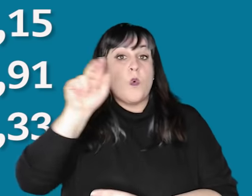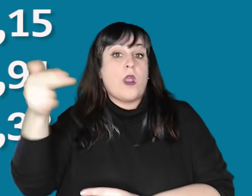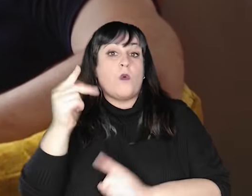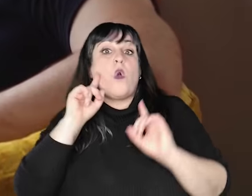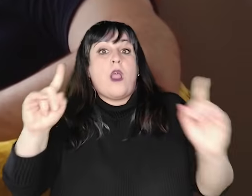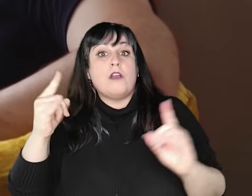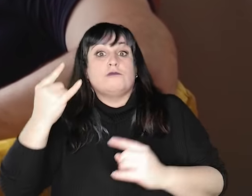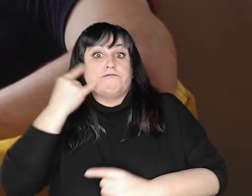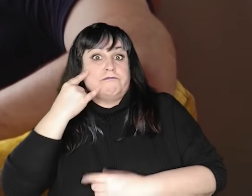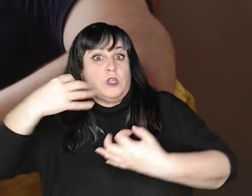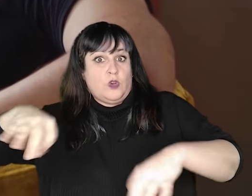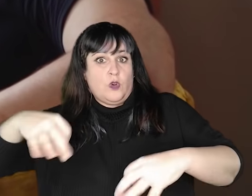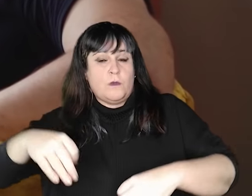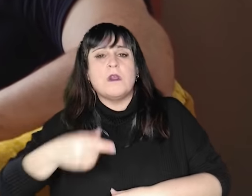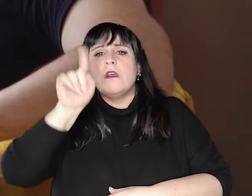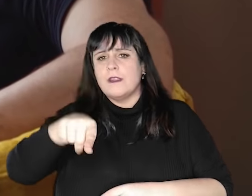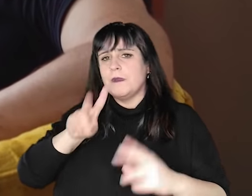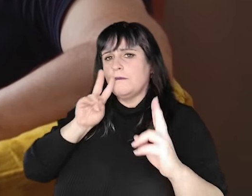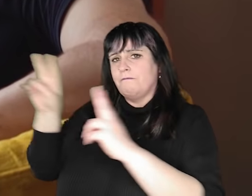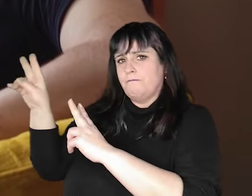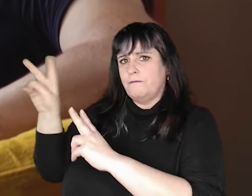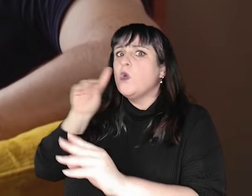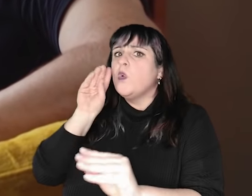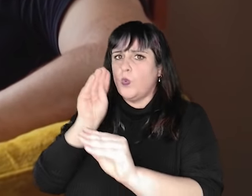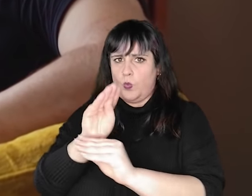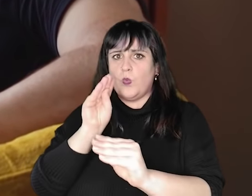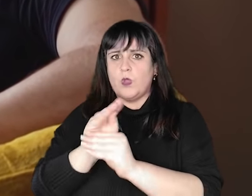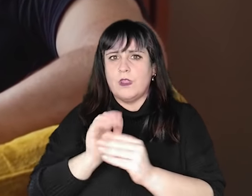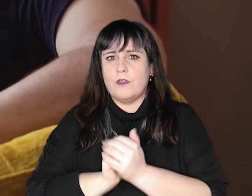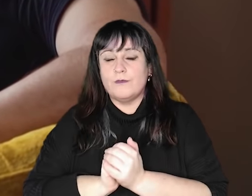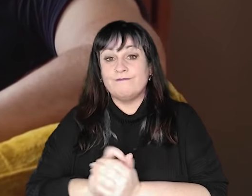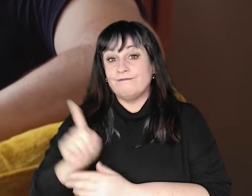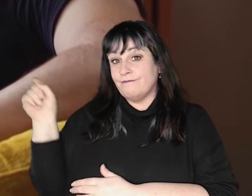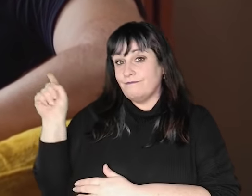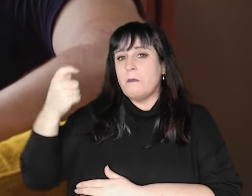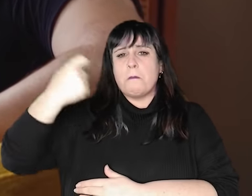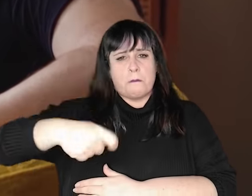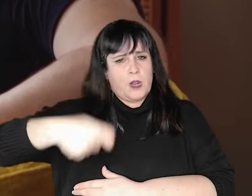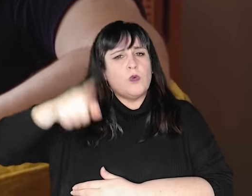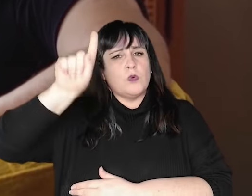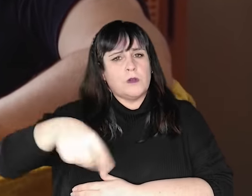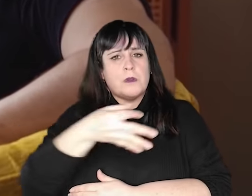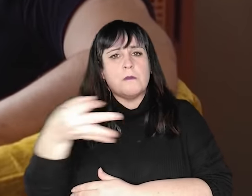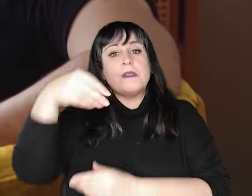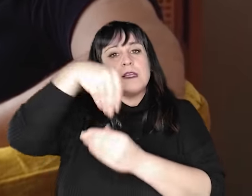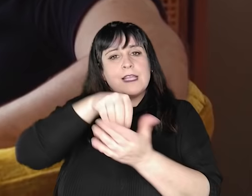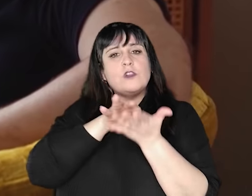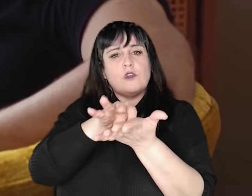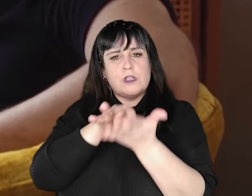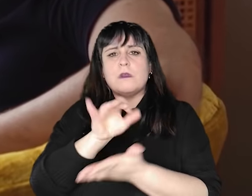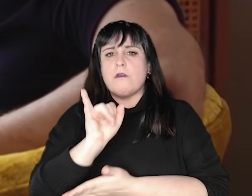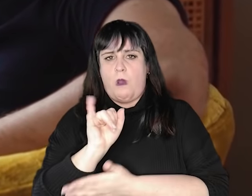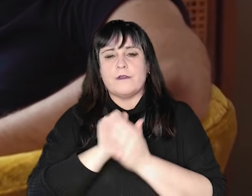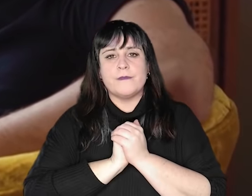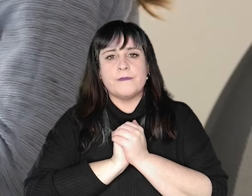€ desde el fijo ojo con los 803 806 y 807 también son de pago y prestan